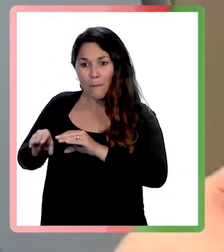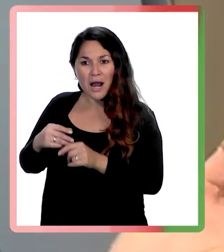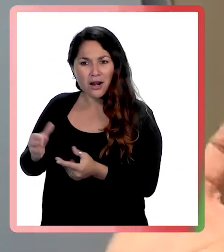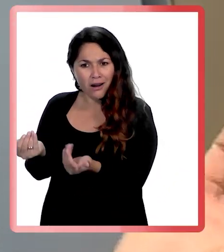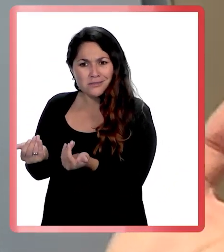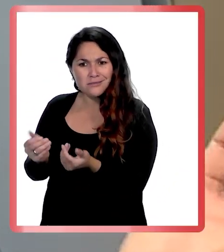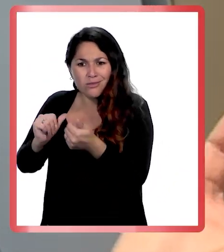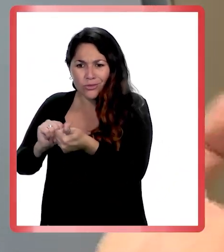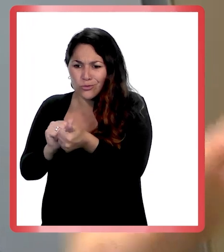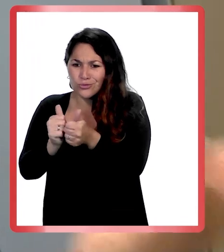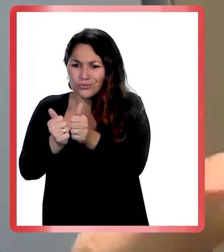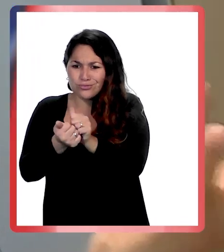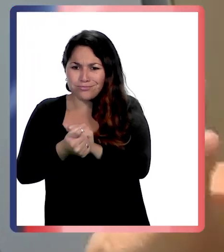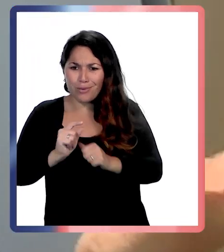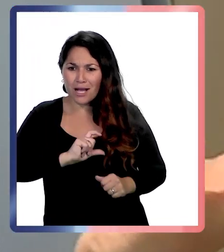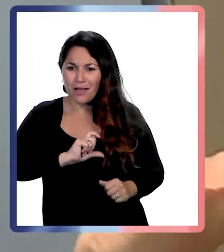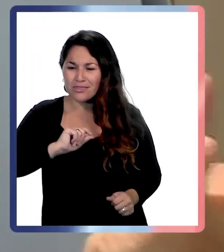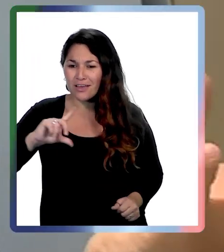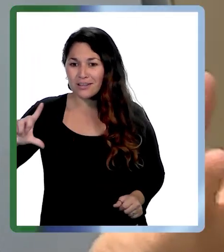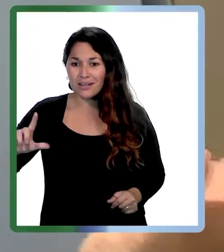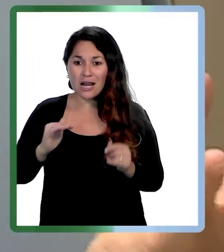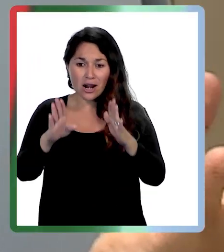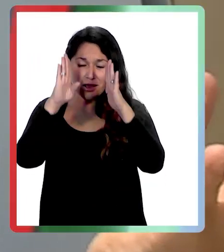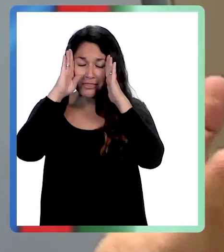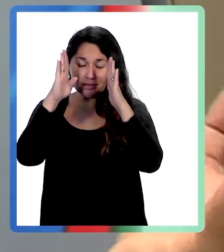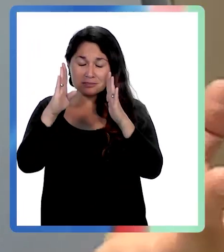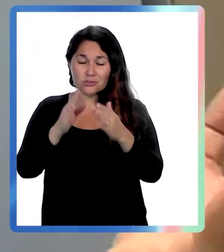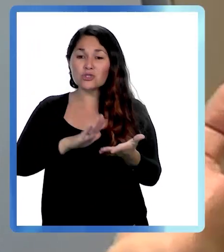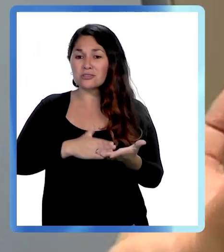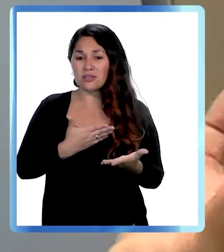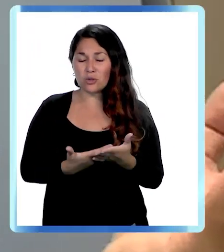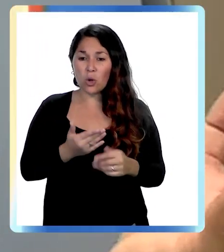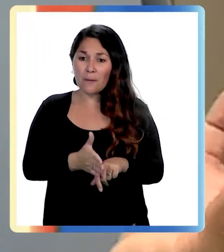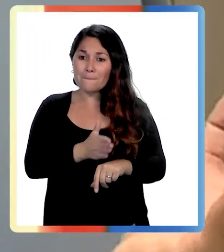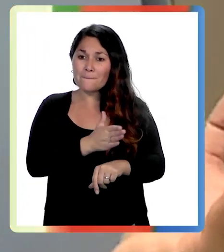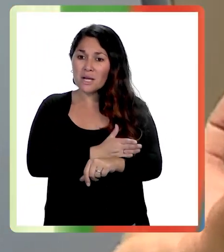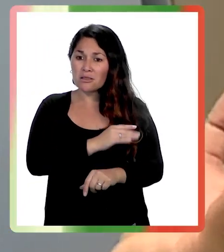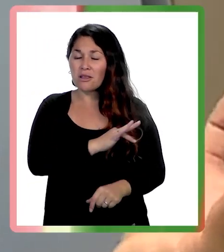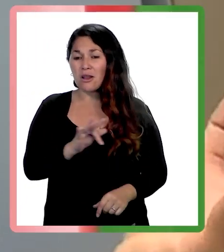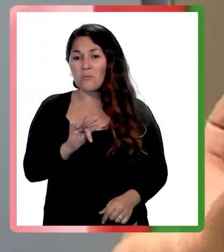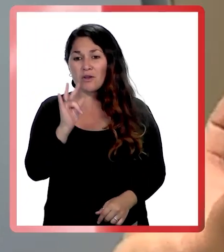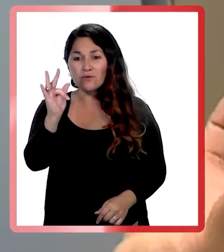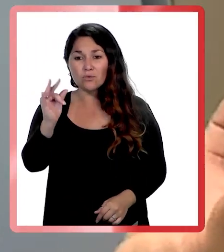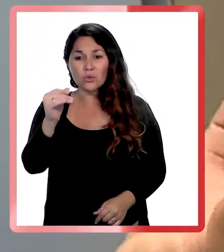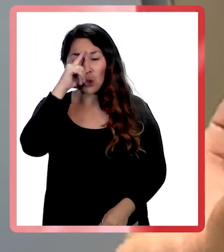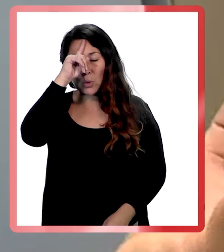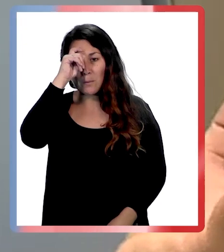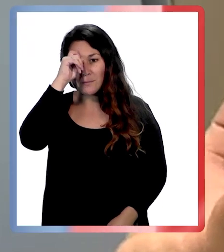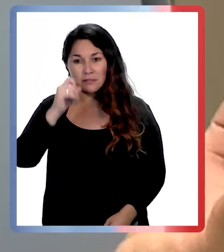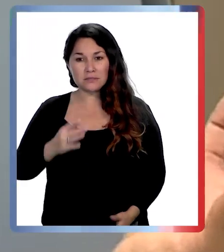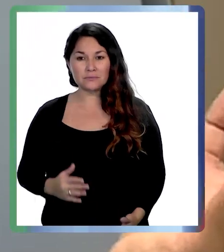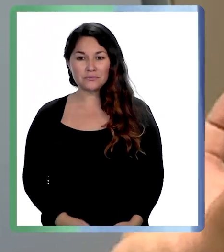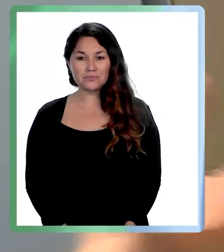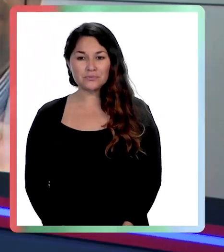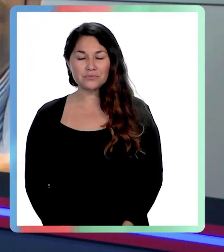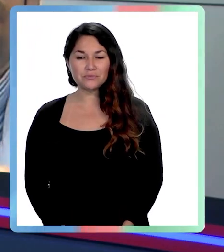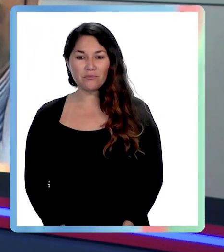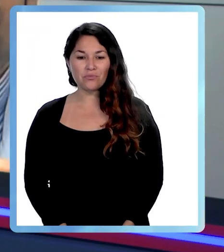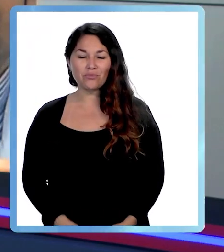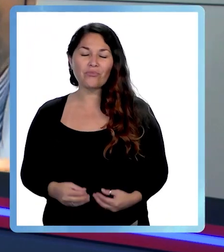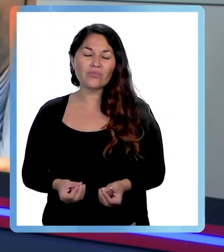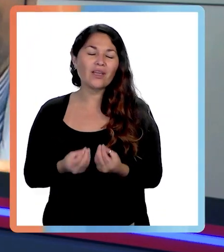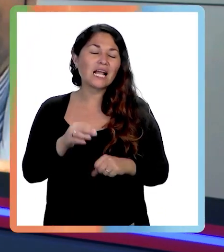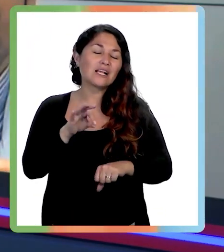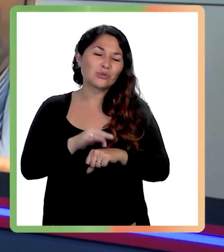mismo nivel de la atención primaria, que tiene que tener obligaciones, y de la atención de alta complejidad en los hospitales, que solucionan los problemas complejos.